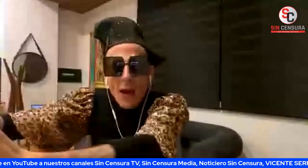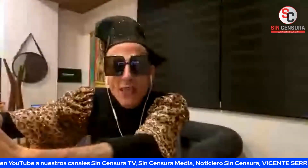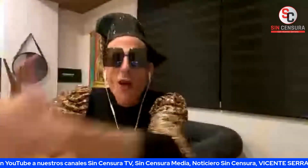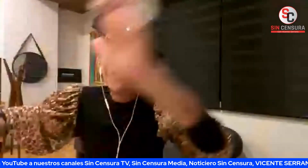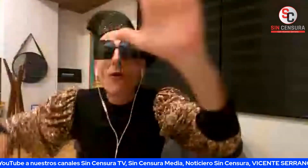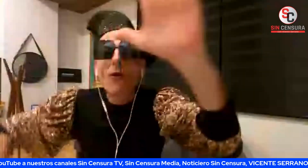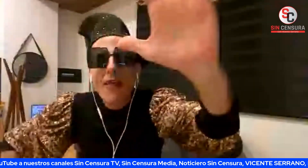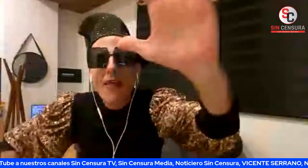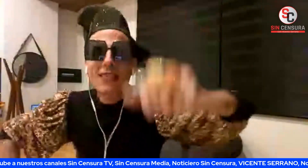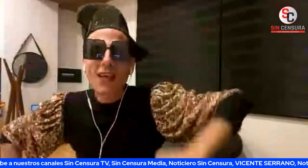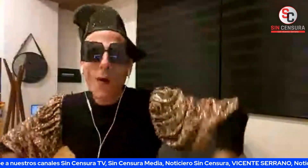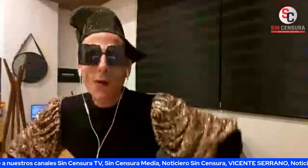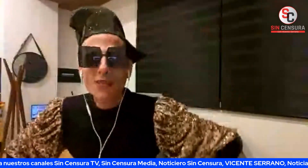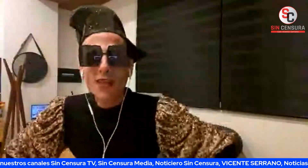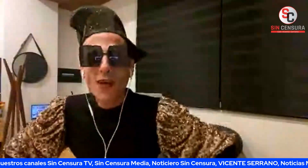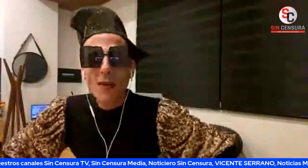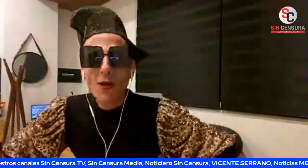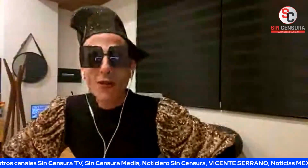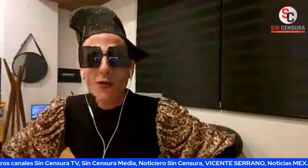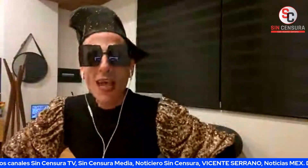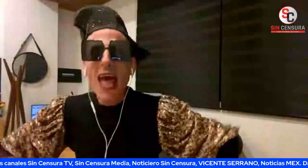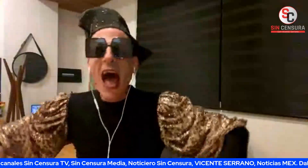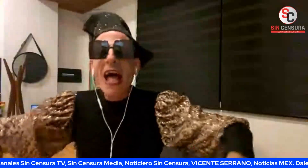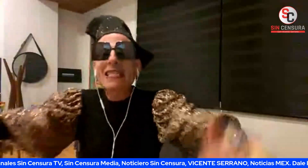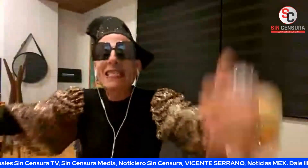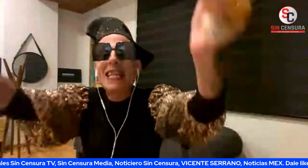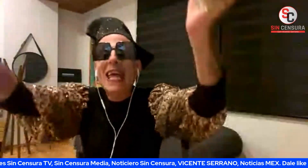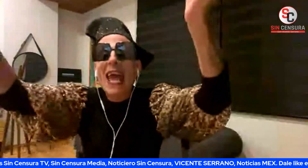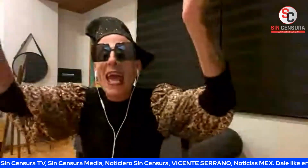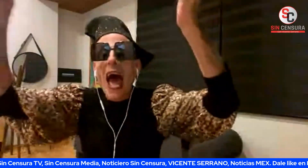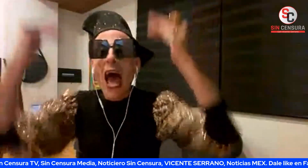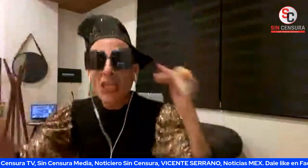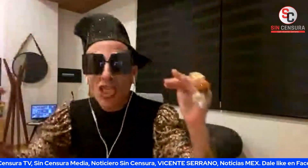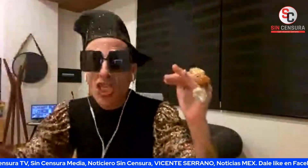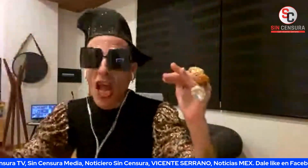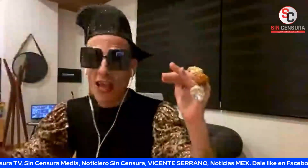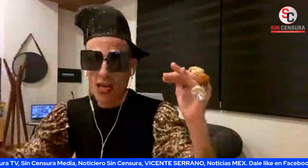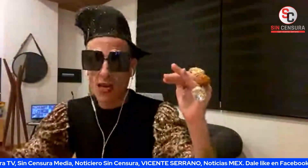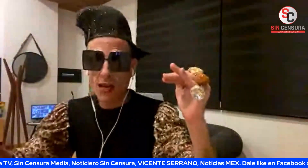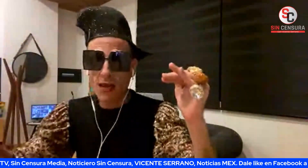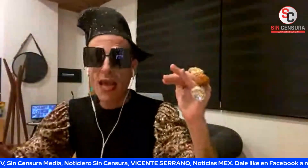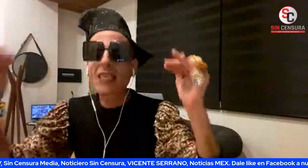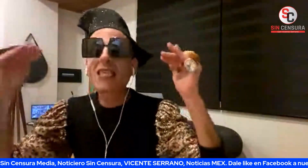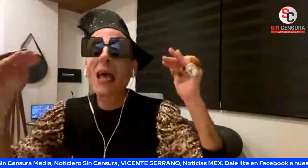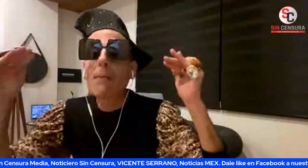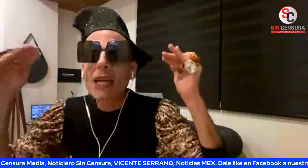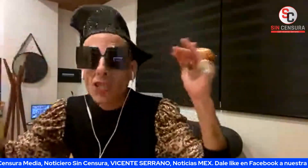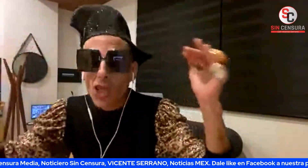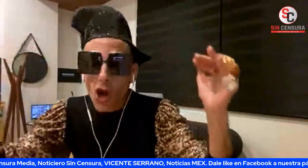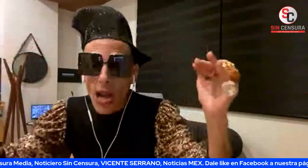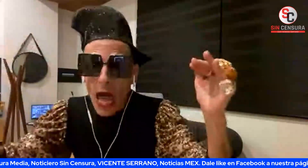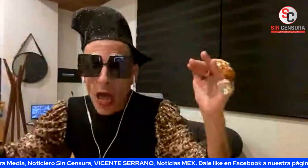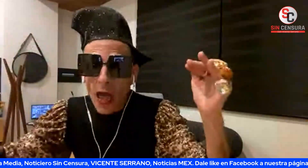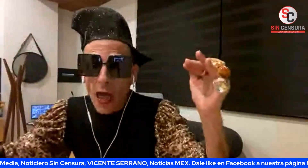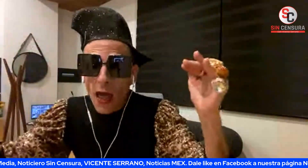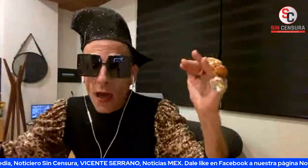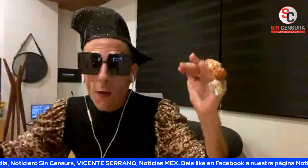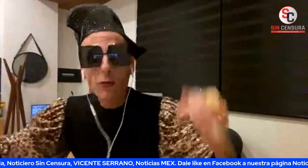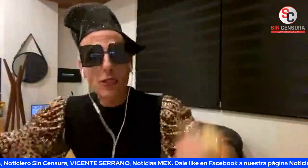esa coalición le podría dar 5% de votos. Así de Einstein es esta